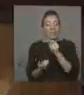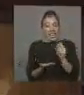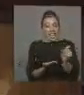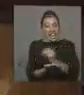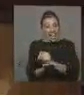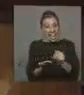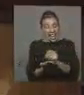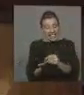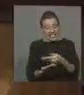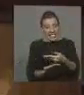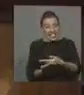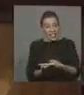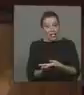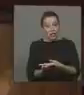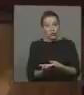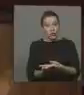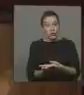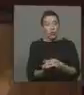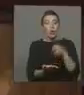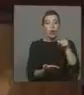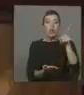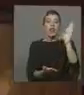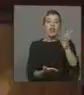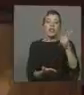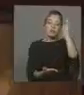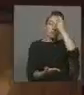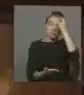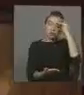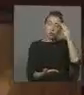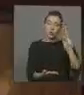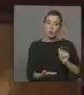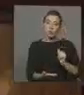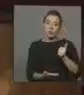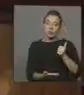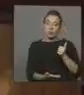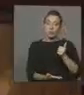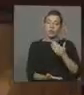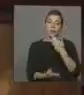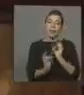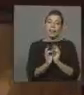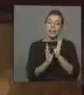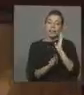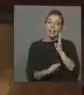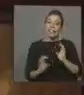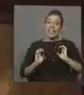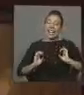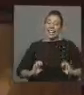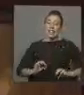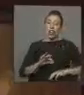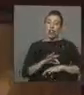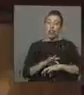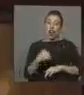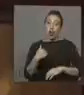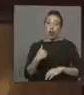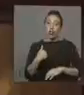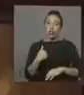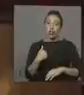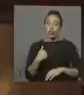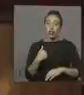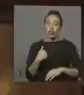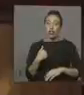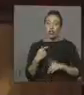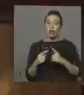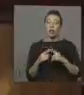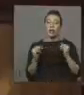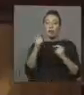escrito y previamente su objeción de conciencia. Además, se hace explícito el deber ético del médico afectado por la objeción